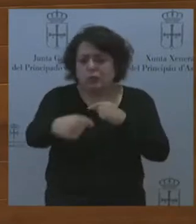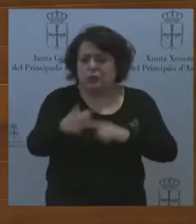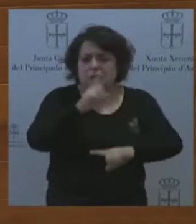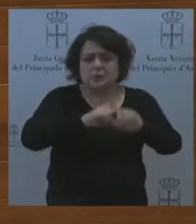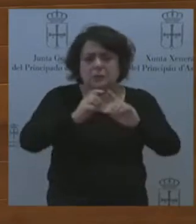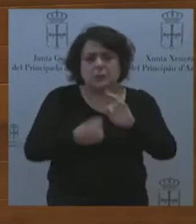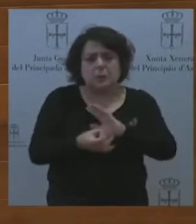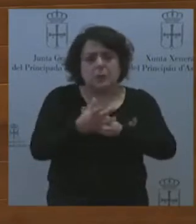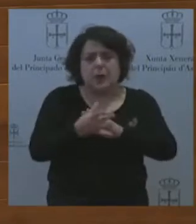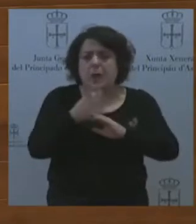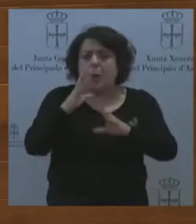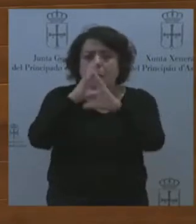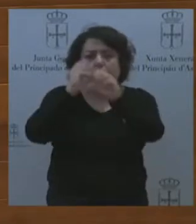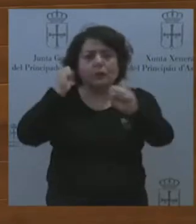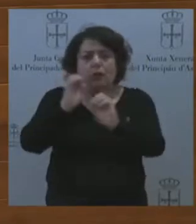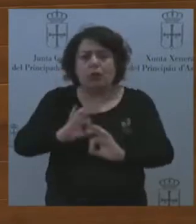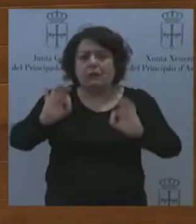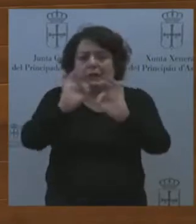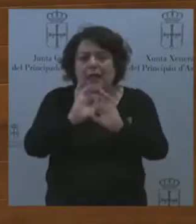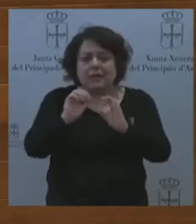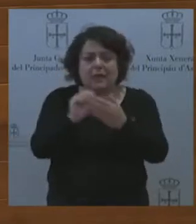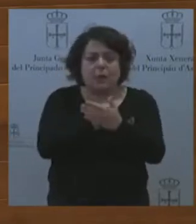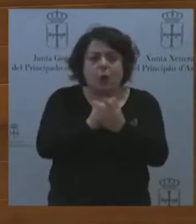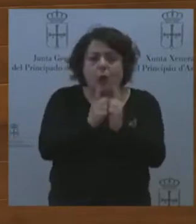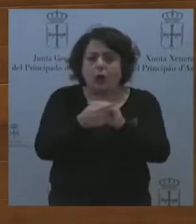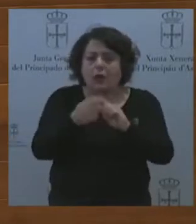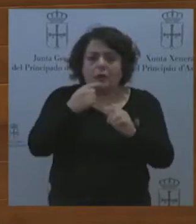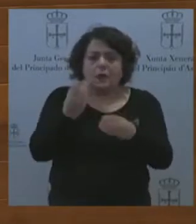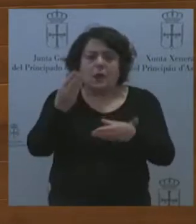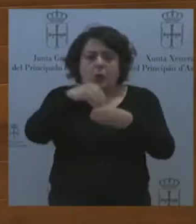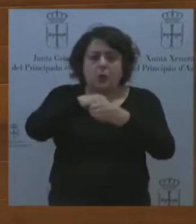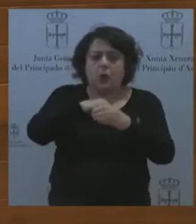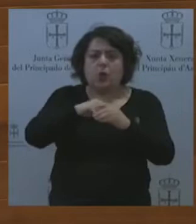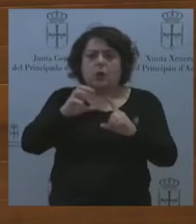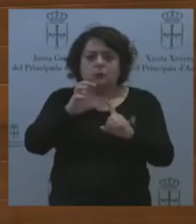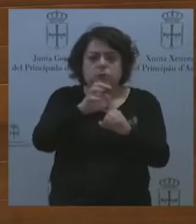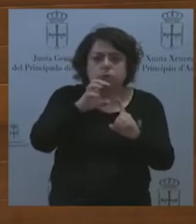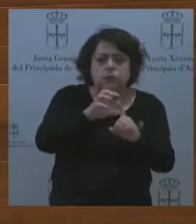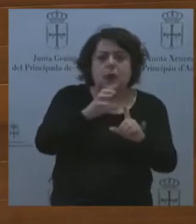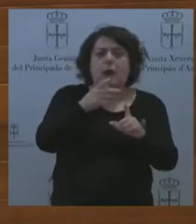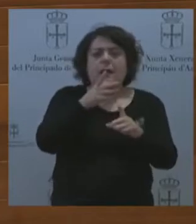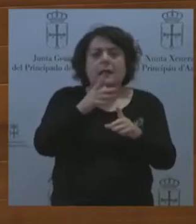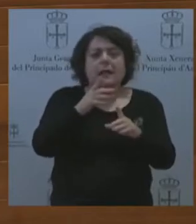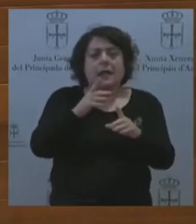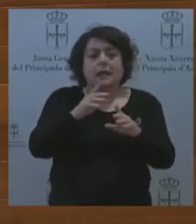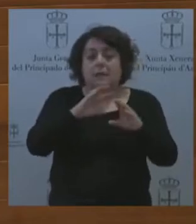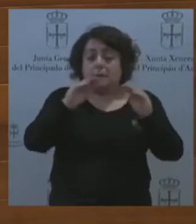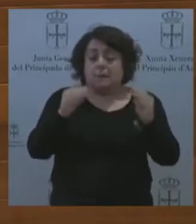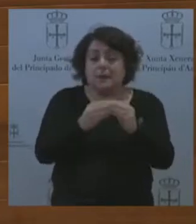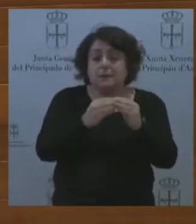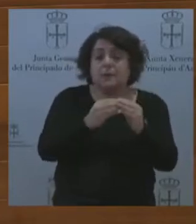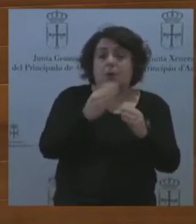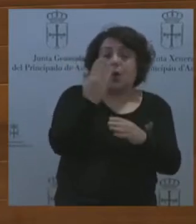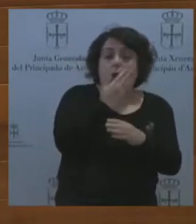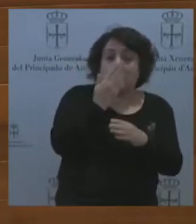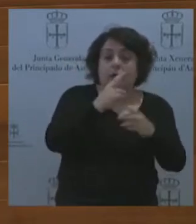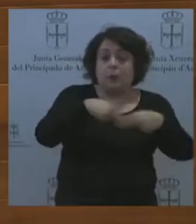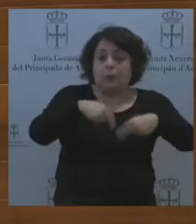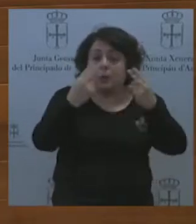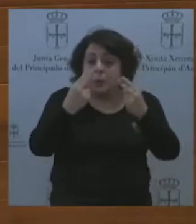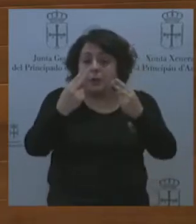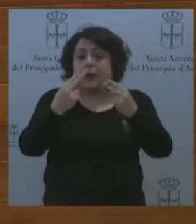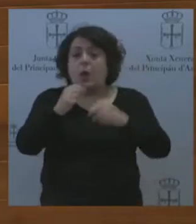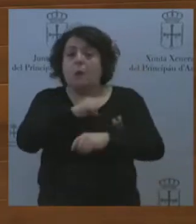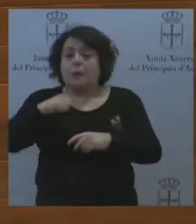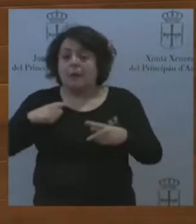incluya un ciberacoso que invade por igual a la escuela pública, privada y concertada. Precisamente de esta última trata